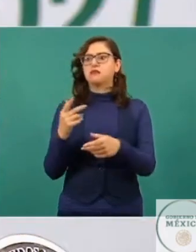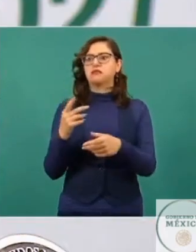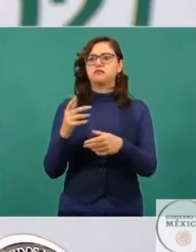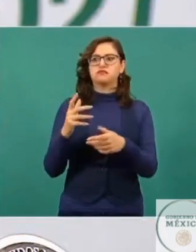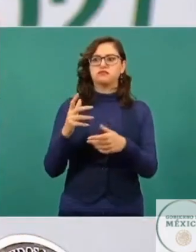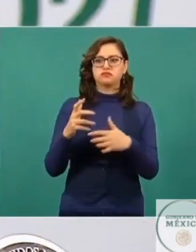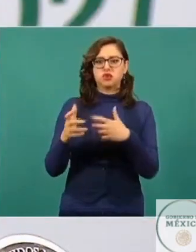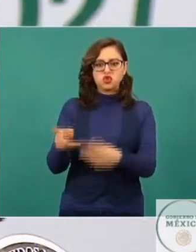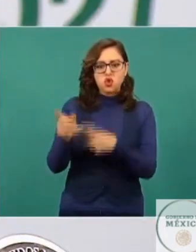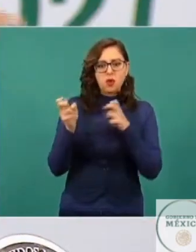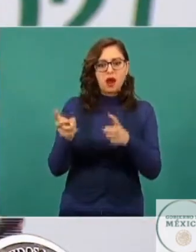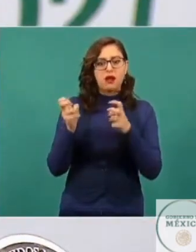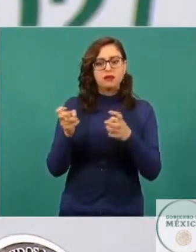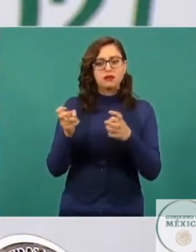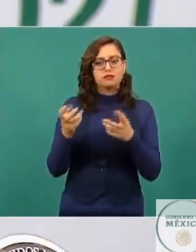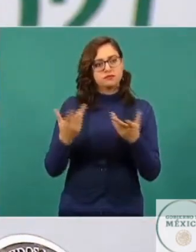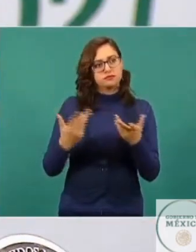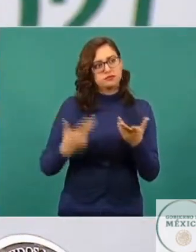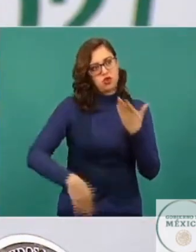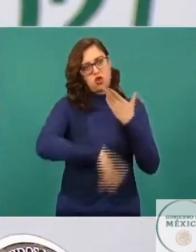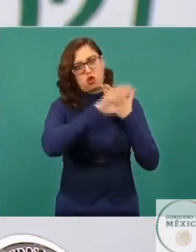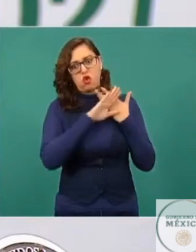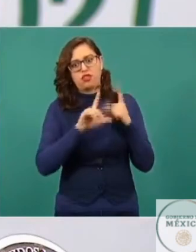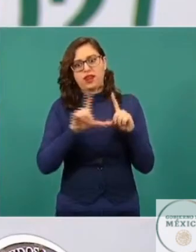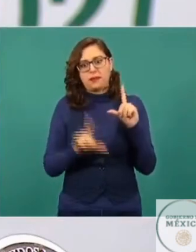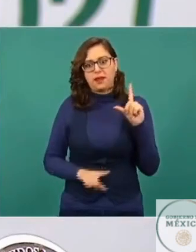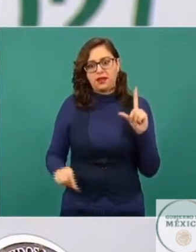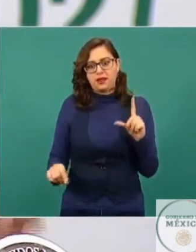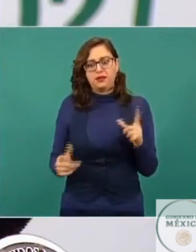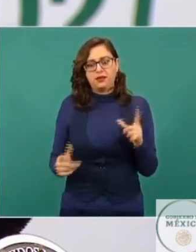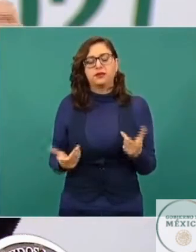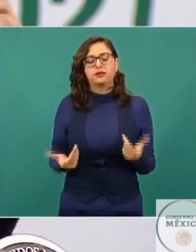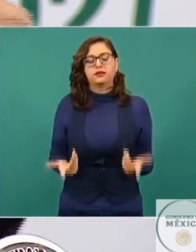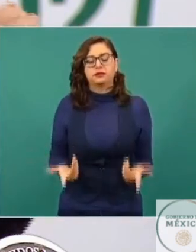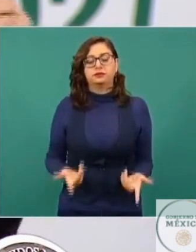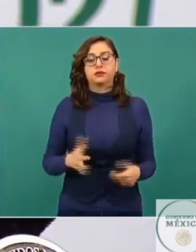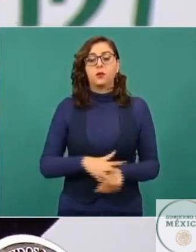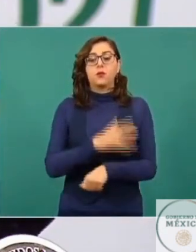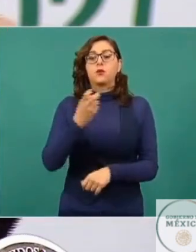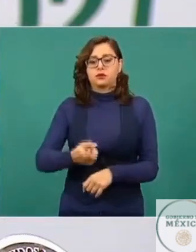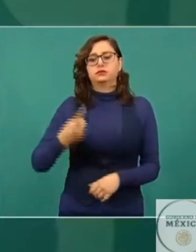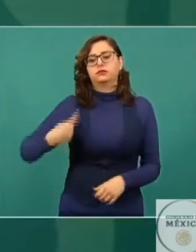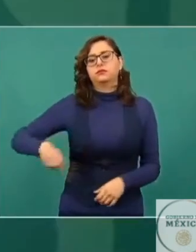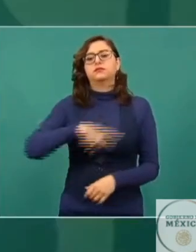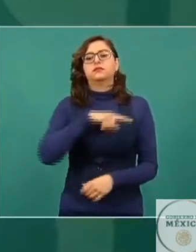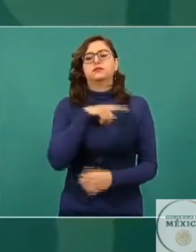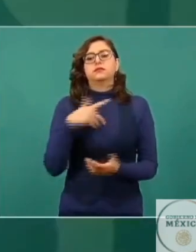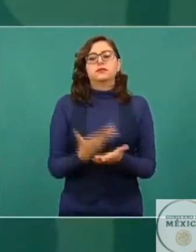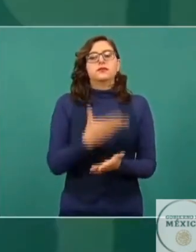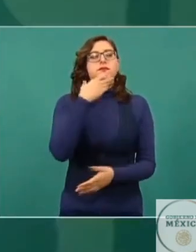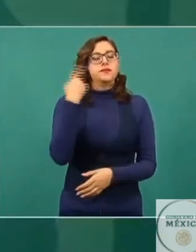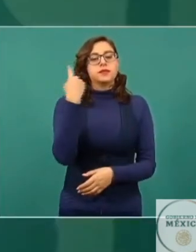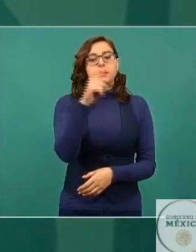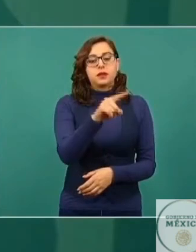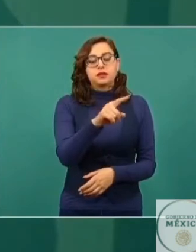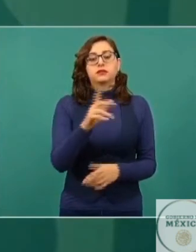Amigos y amigas, vamos a ir a la conferencia del martes 21 de diciembre de 2021. Hoy el canciller